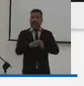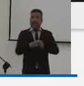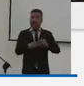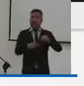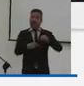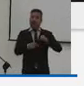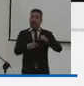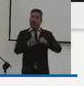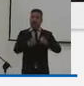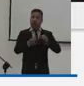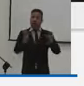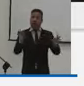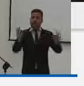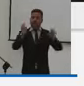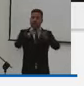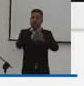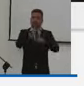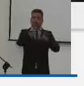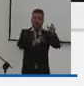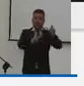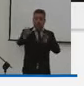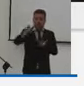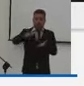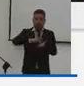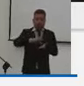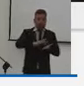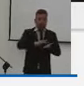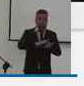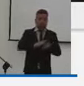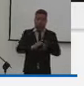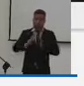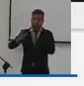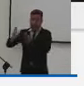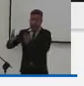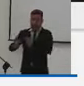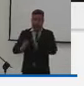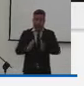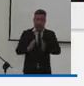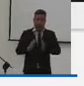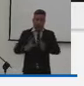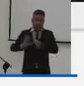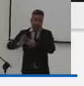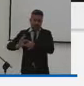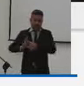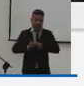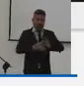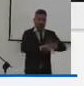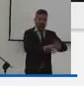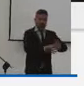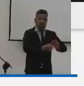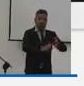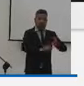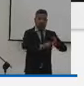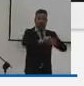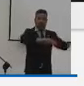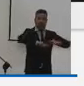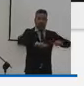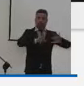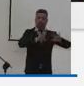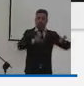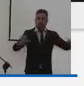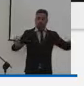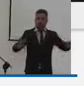cual tendrá un enfoque participativo que articule la planeación con los diferentes niveles